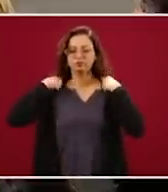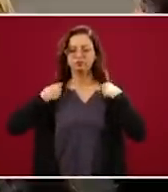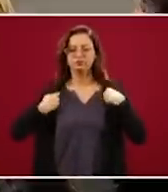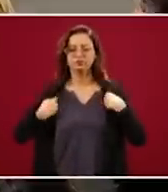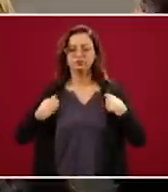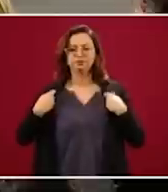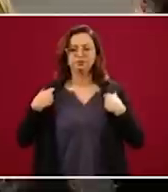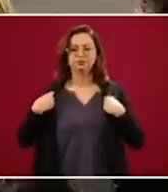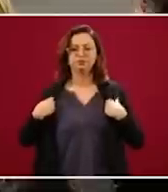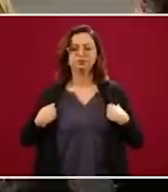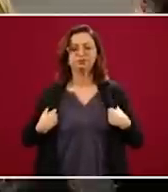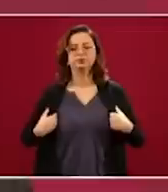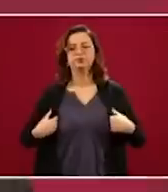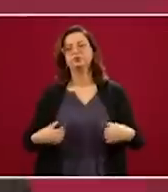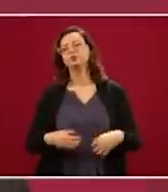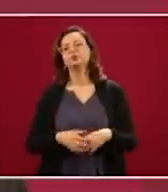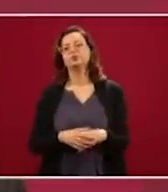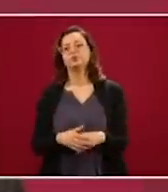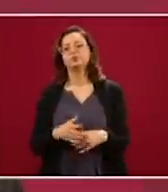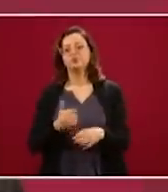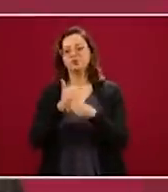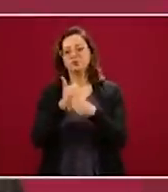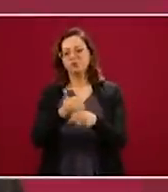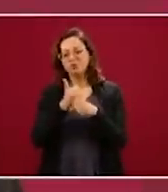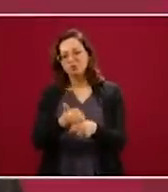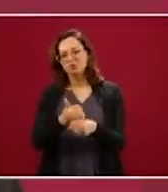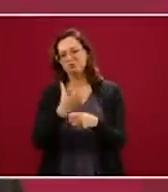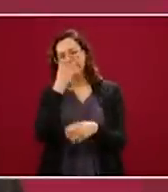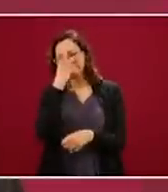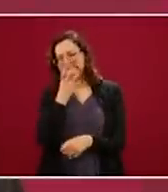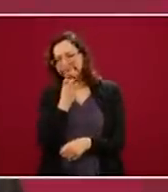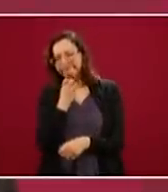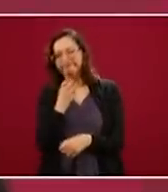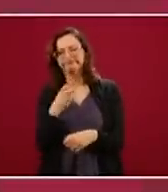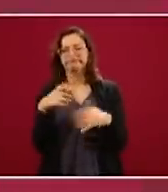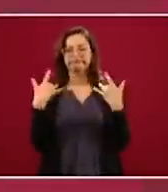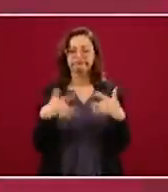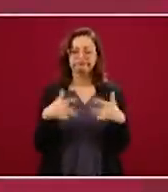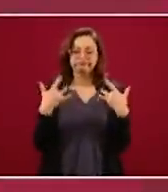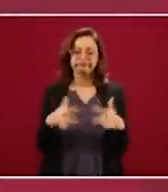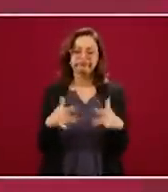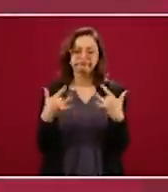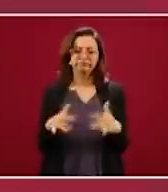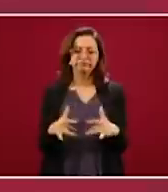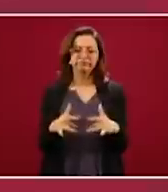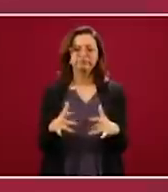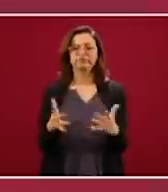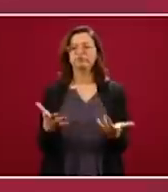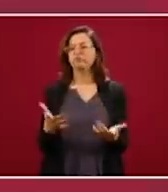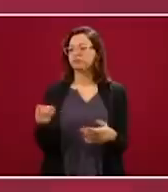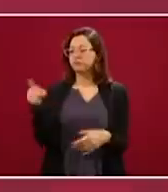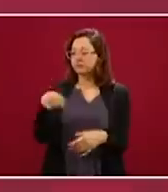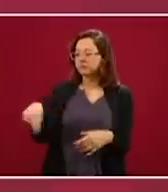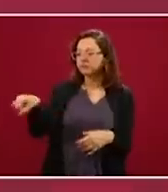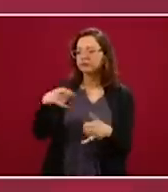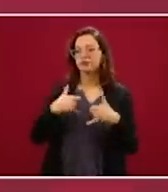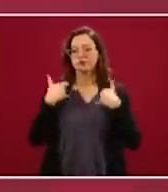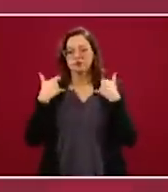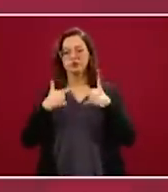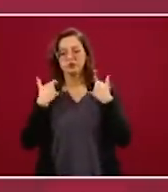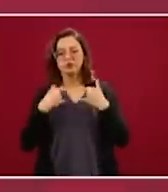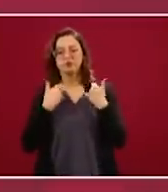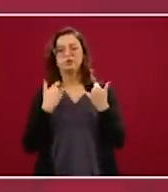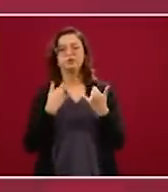mucho dolor, mucha tristeza, sobre todo en los jóvenes, en las